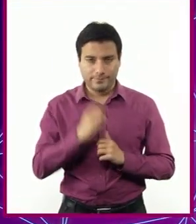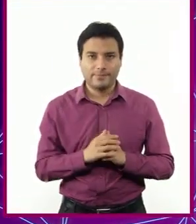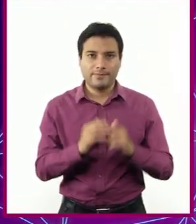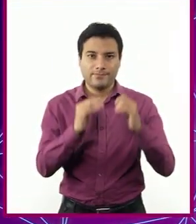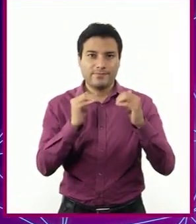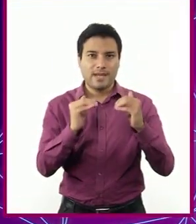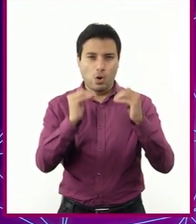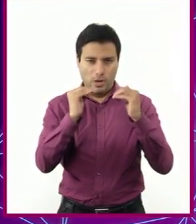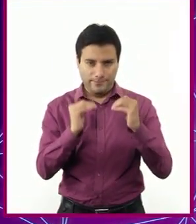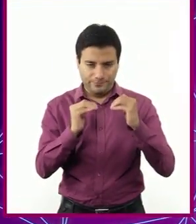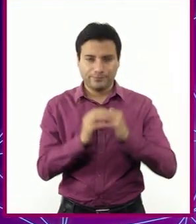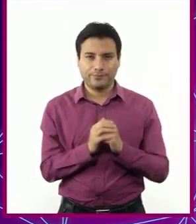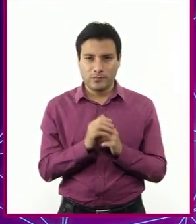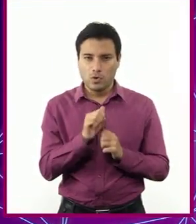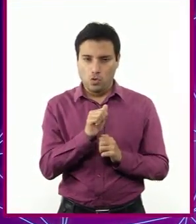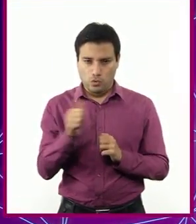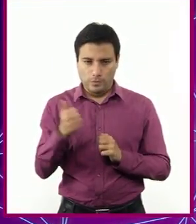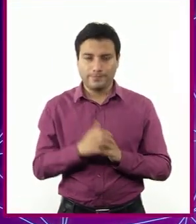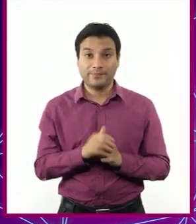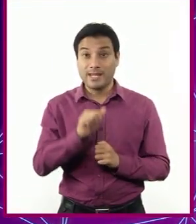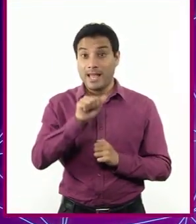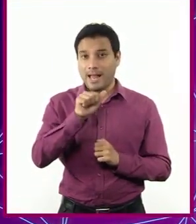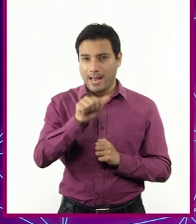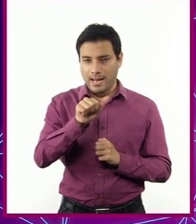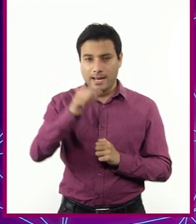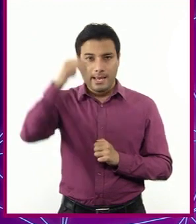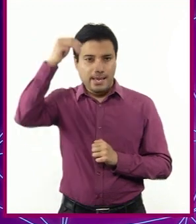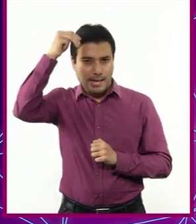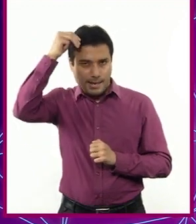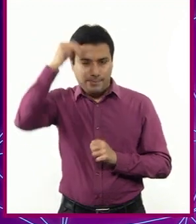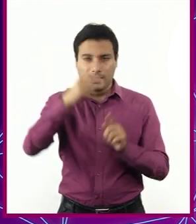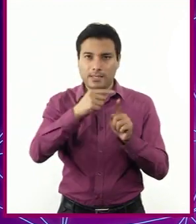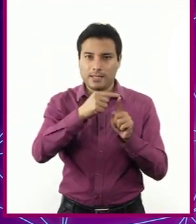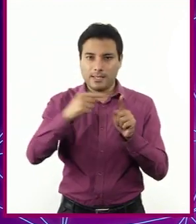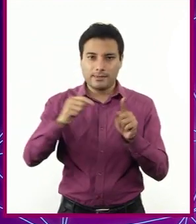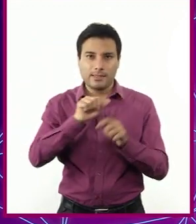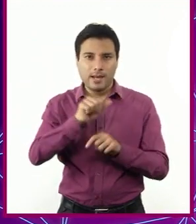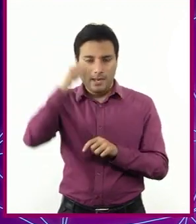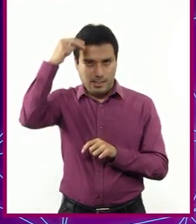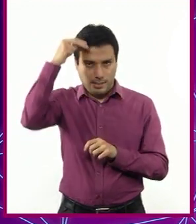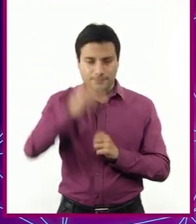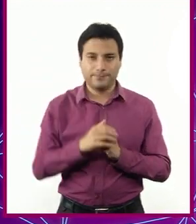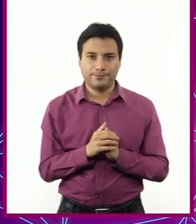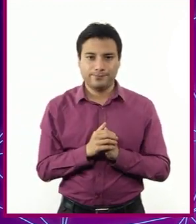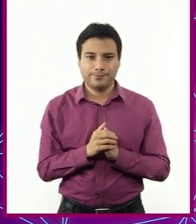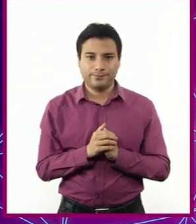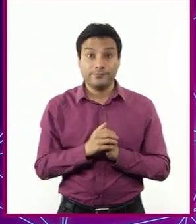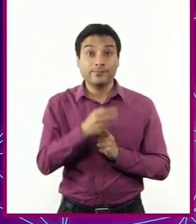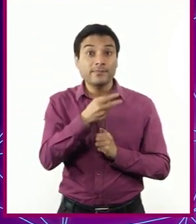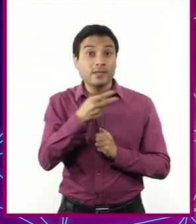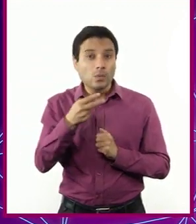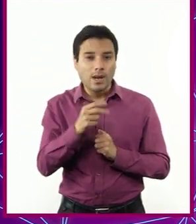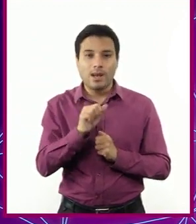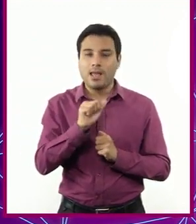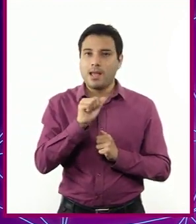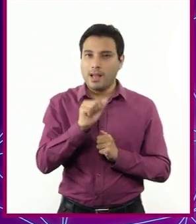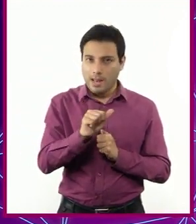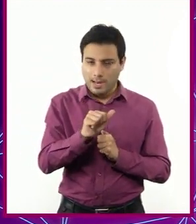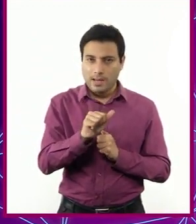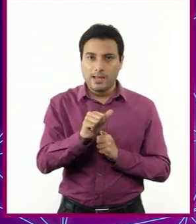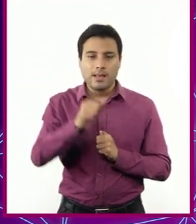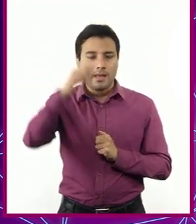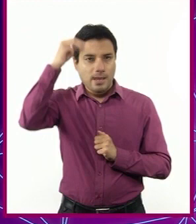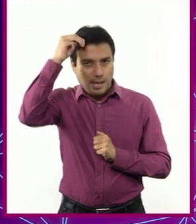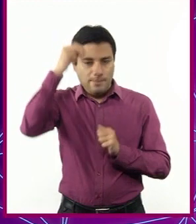la generalización de a la m entre a la n igual a la